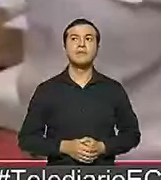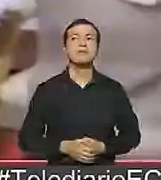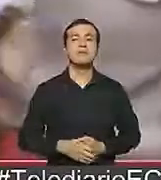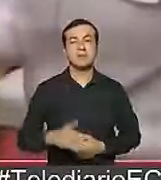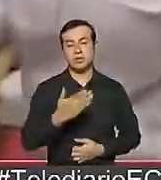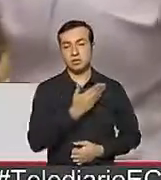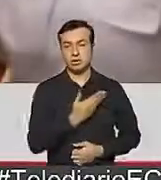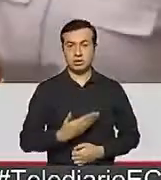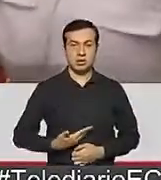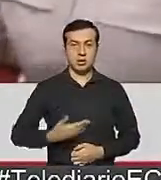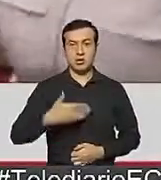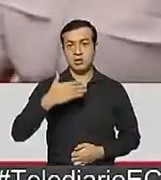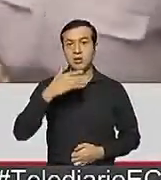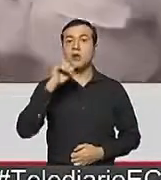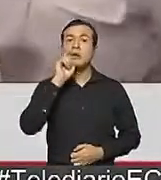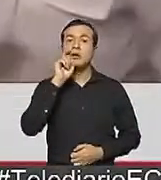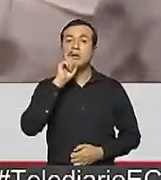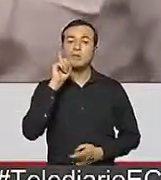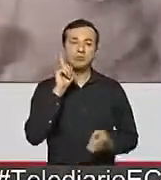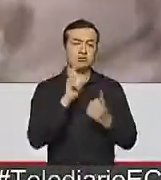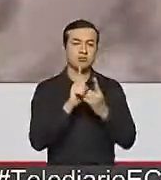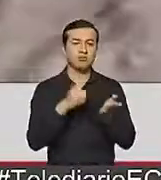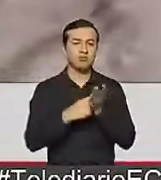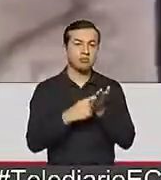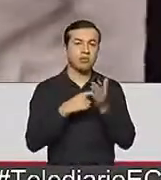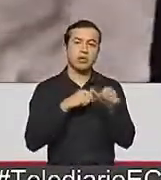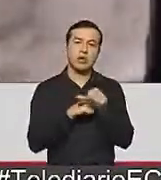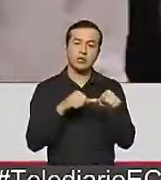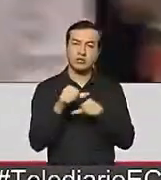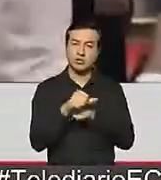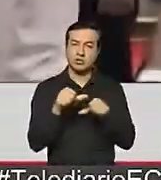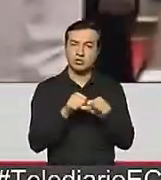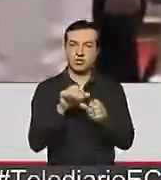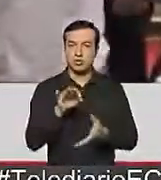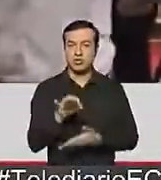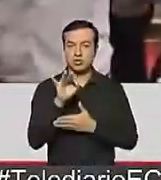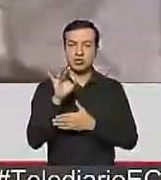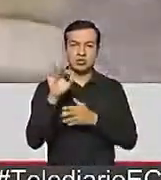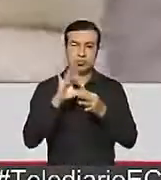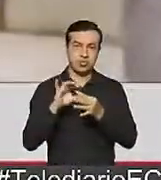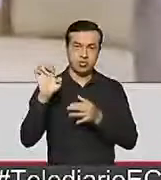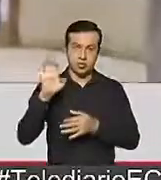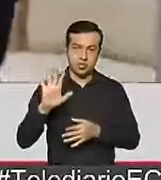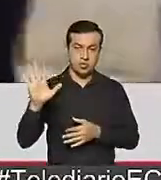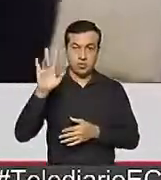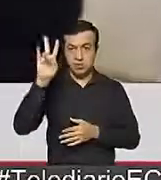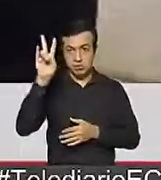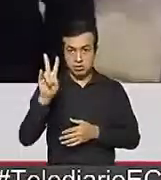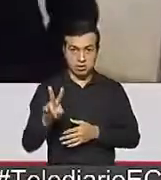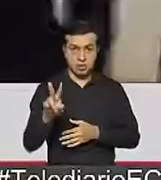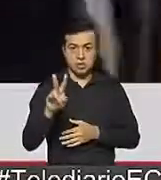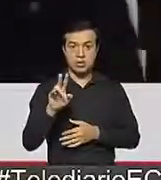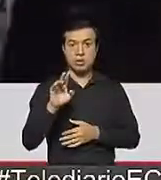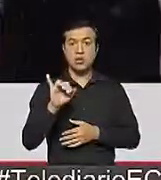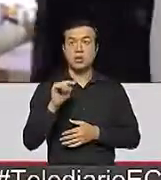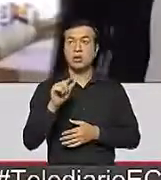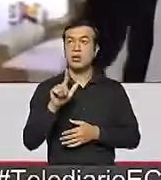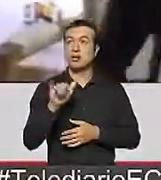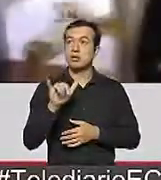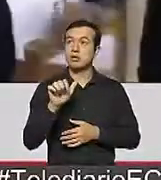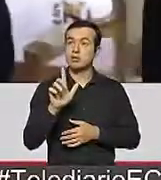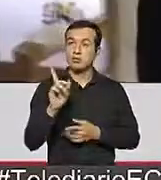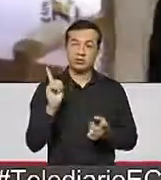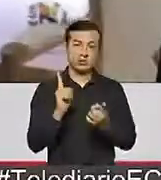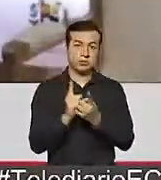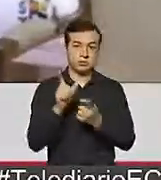El presidente Nicolás Maduro mantuvo una reunión con el asesor especial de la Unión Europea para Venezuela, Enrique Iglesias. El